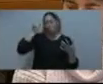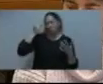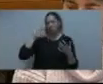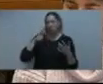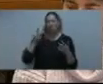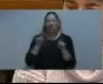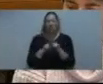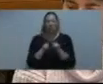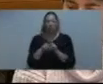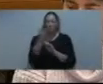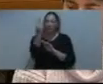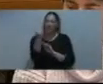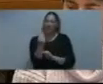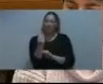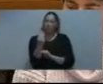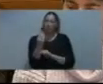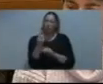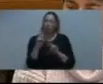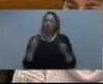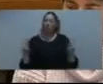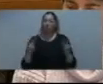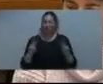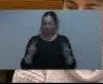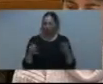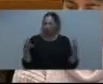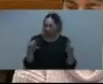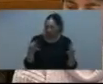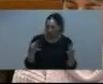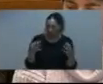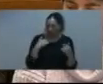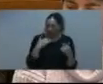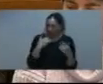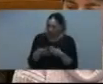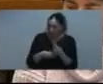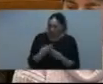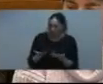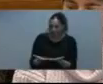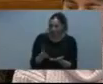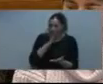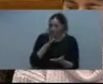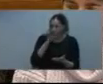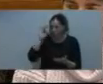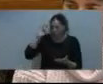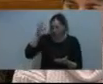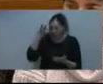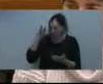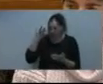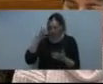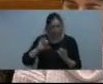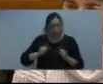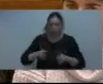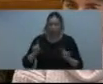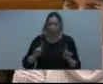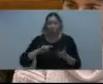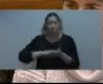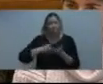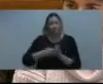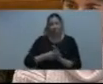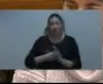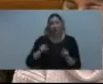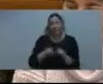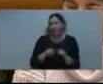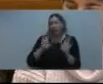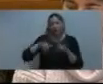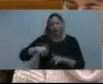vida al patrimonio. O sea, no solo conservar, sino hacer algo global, hacer algo más allá con ellos, porque si no partimos de esa idea, volveremos a los planes condenados al cajón